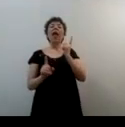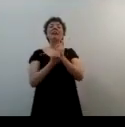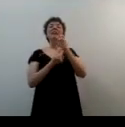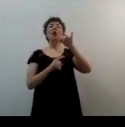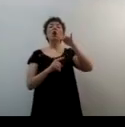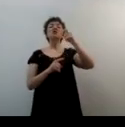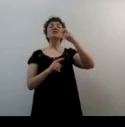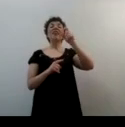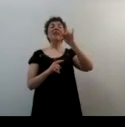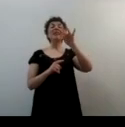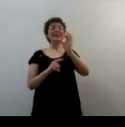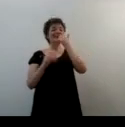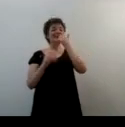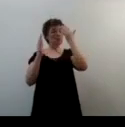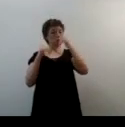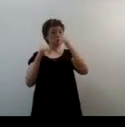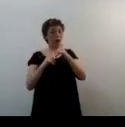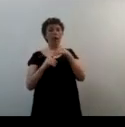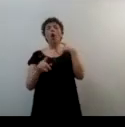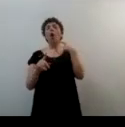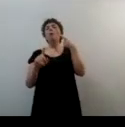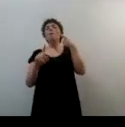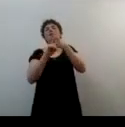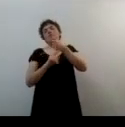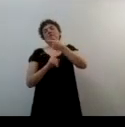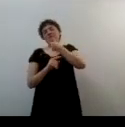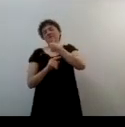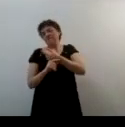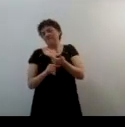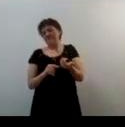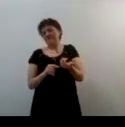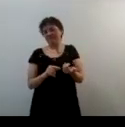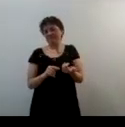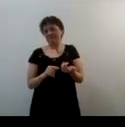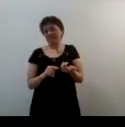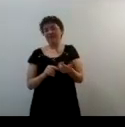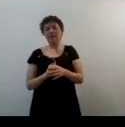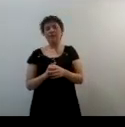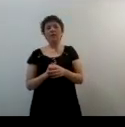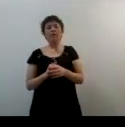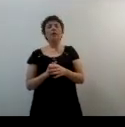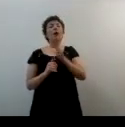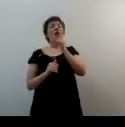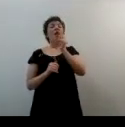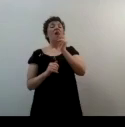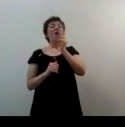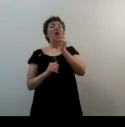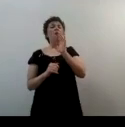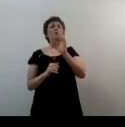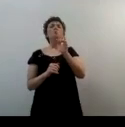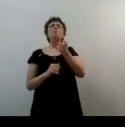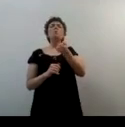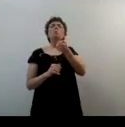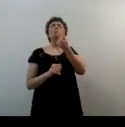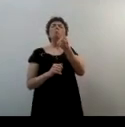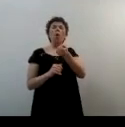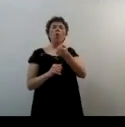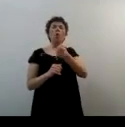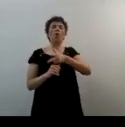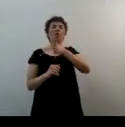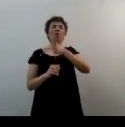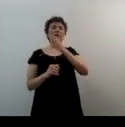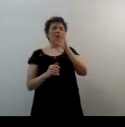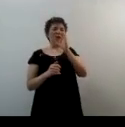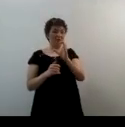antes vamos a conseguir llegar a la dieta. Y otros muchos nutrientes, porque claro, la verdura tiene muy poquita cantidad, como hemos visto